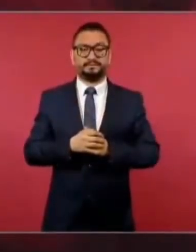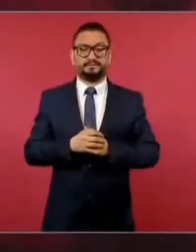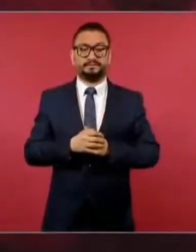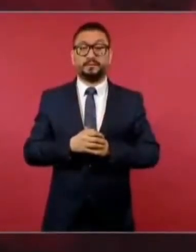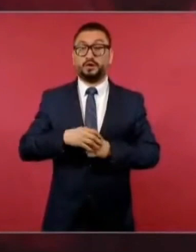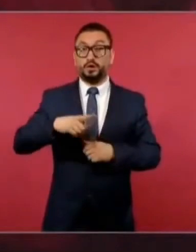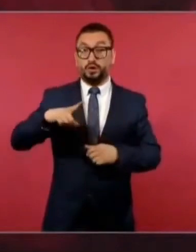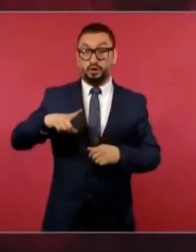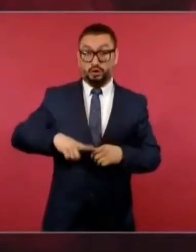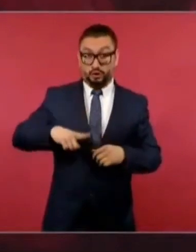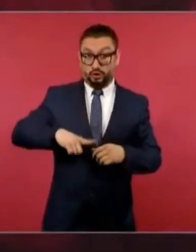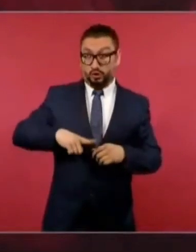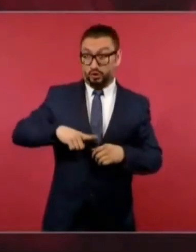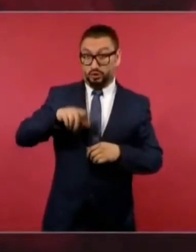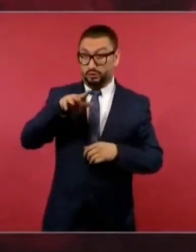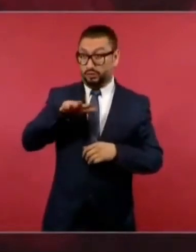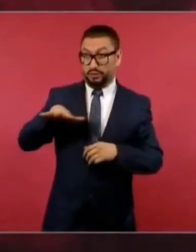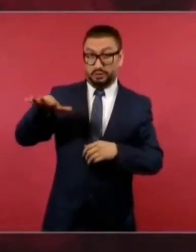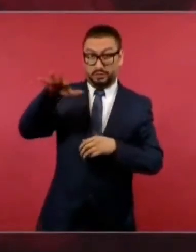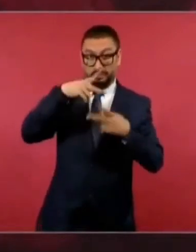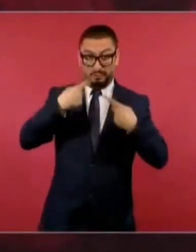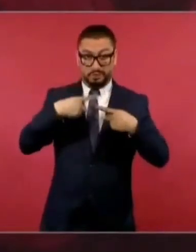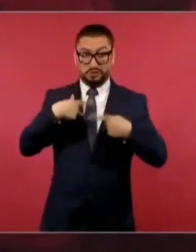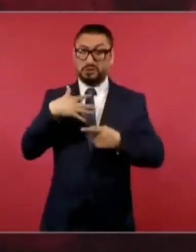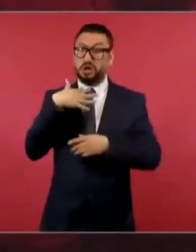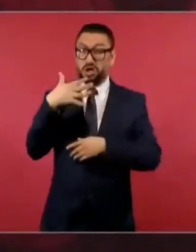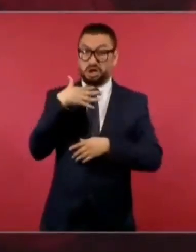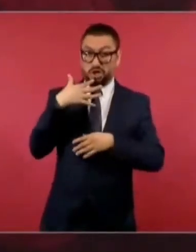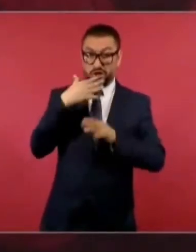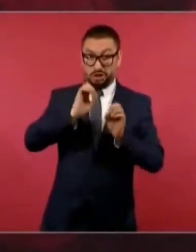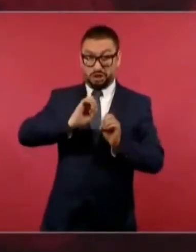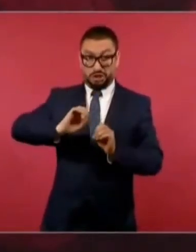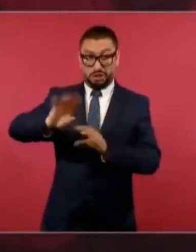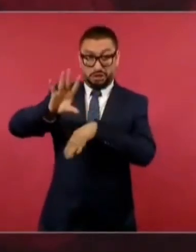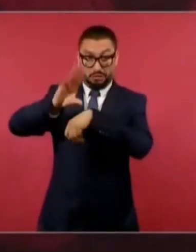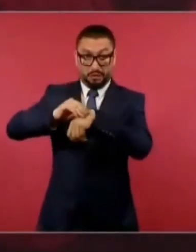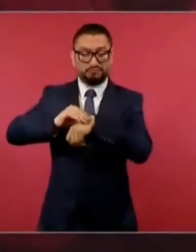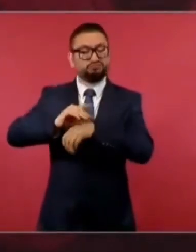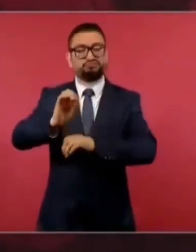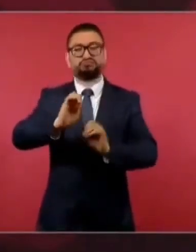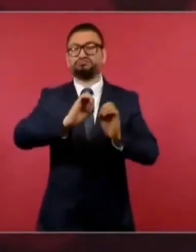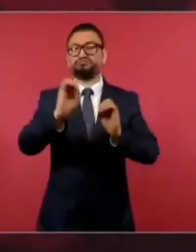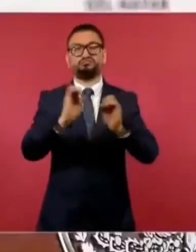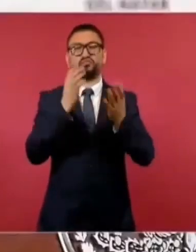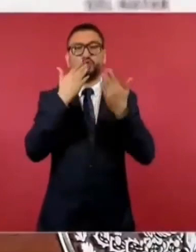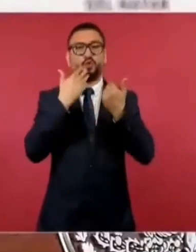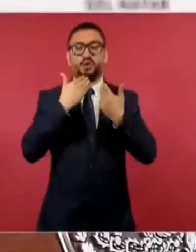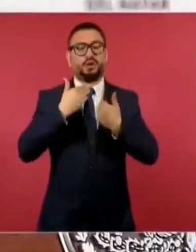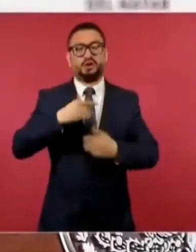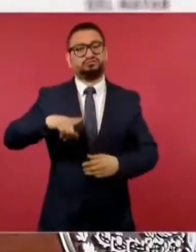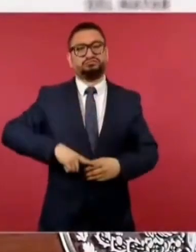la corrupción. Y no se tiene un gobierno